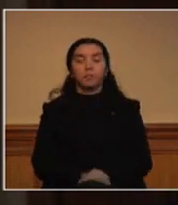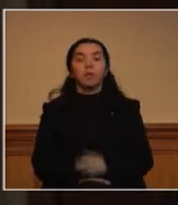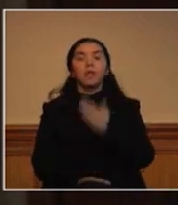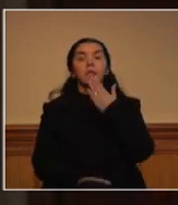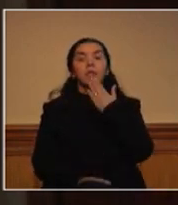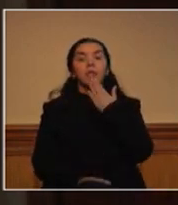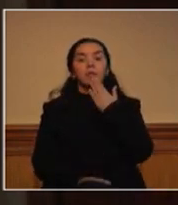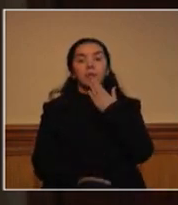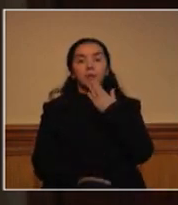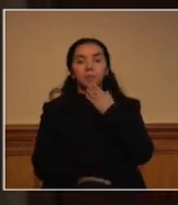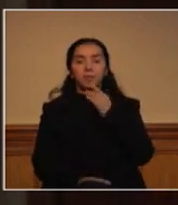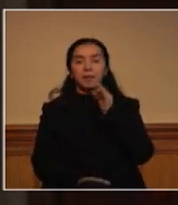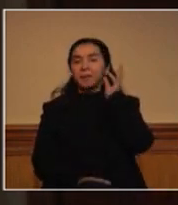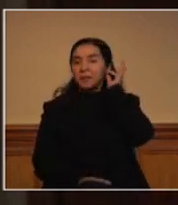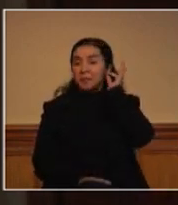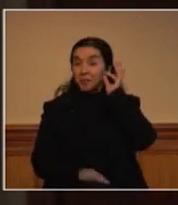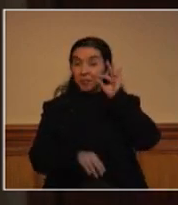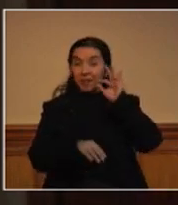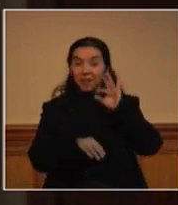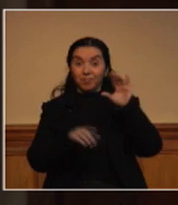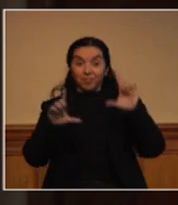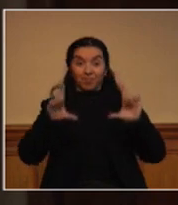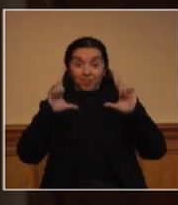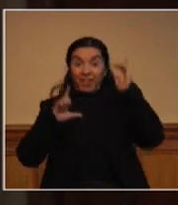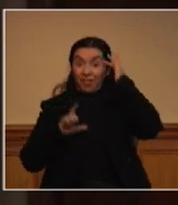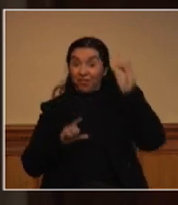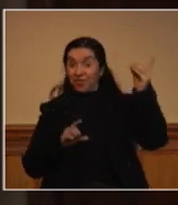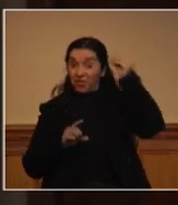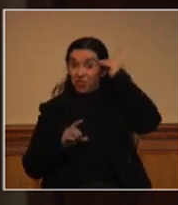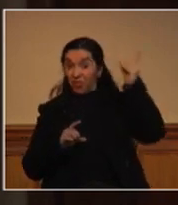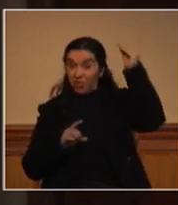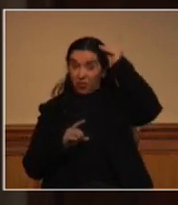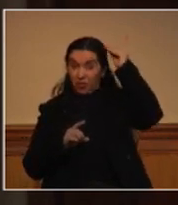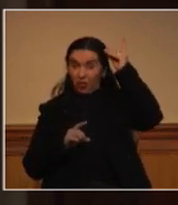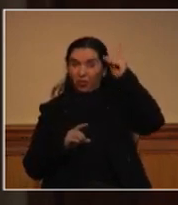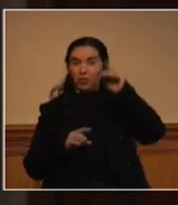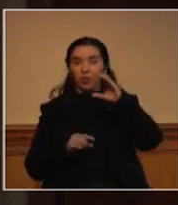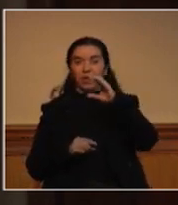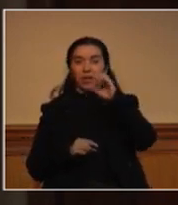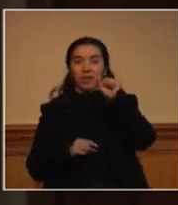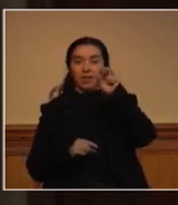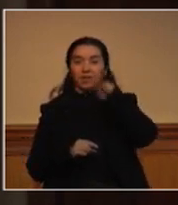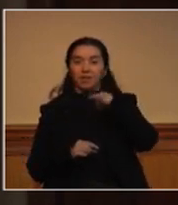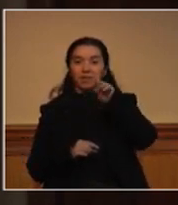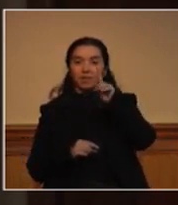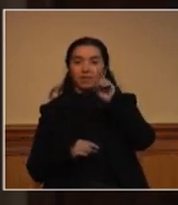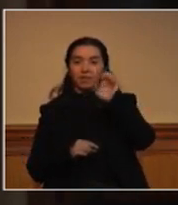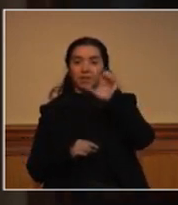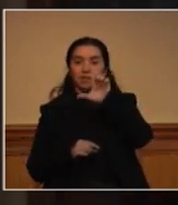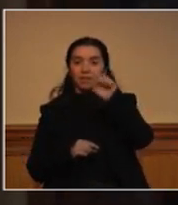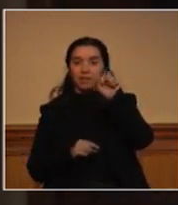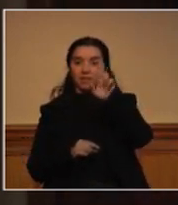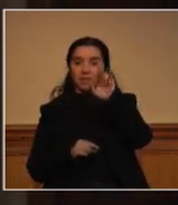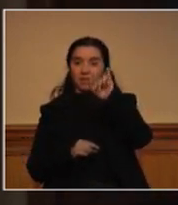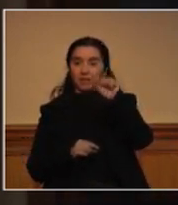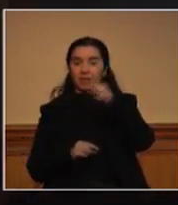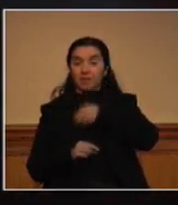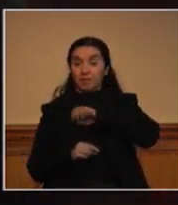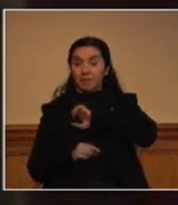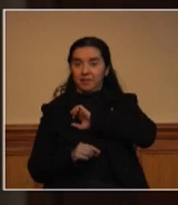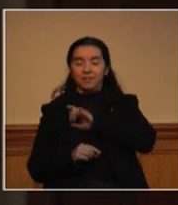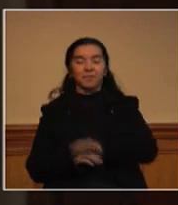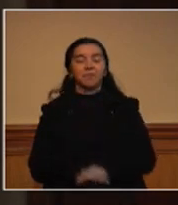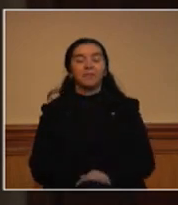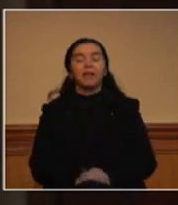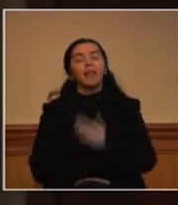doctora Candelaria Invernón, expositora que después vamos a escuchar su clase magistral, y por supuesto también a todo el equipo